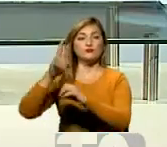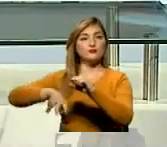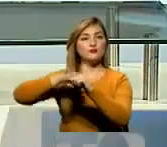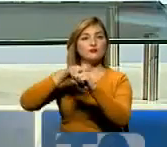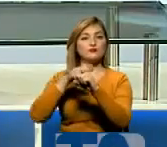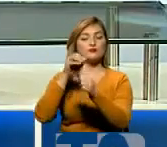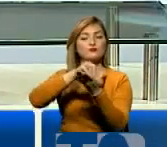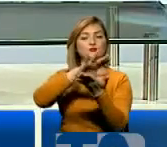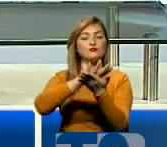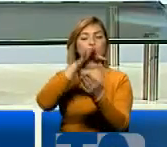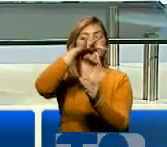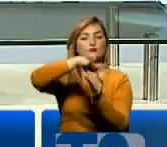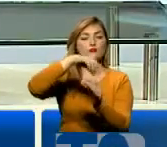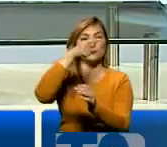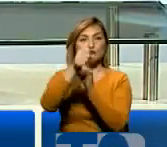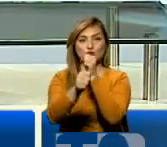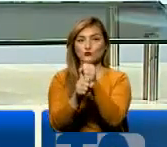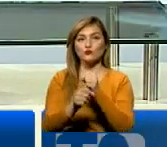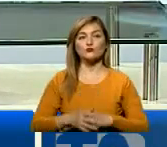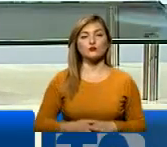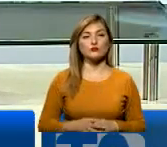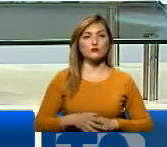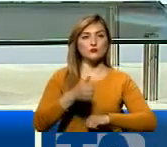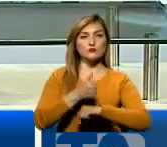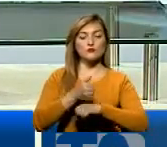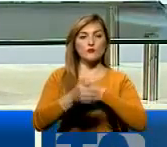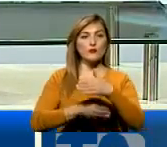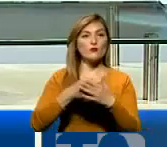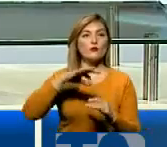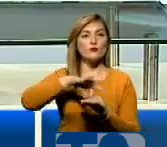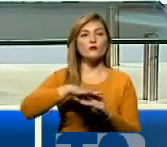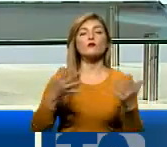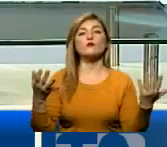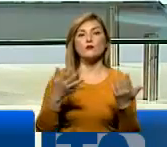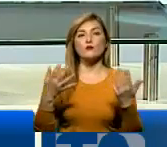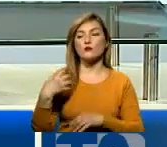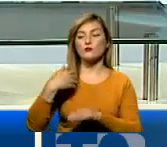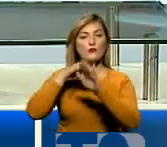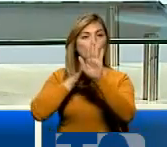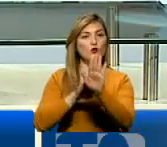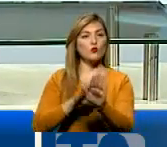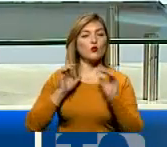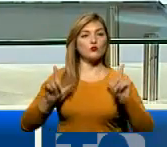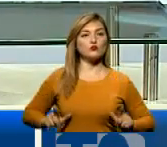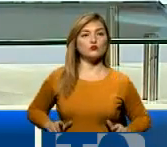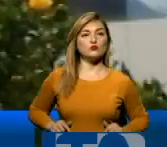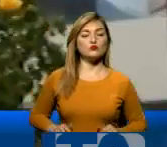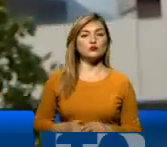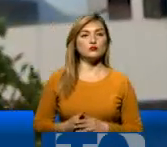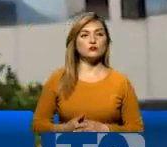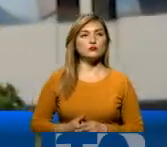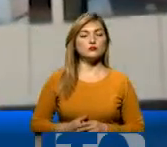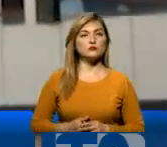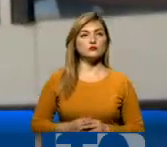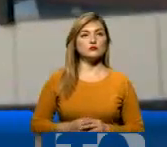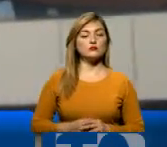que regirá para las elecciones el próximo año. Según las autoridades, el proceso electoral se cumplirá garantizando la salud. Pese